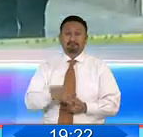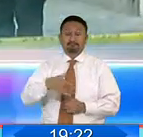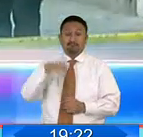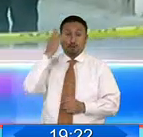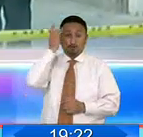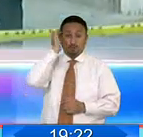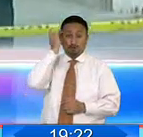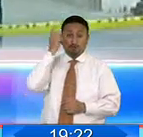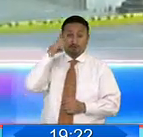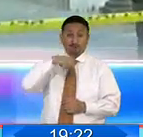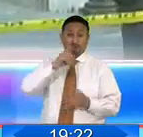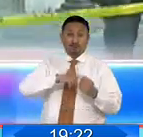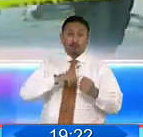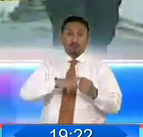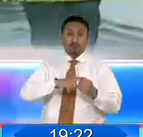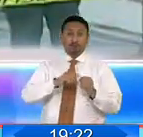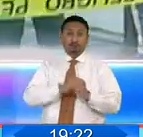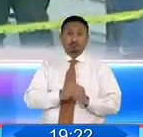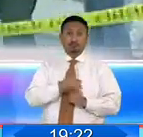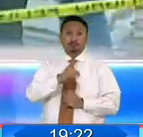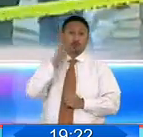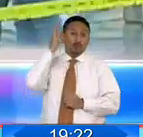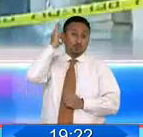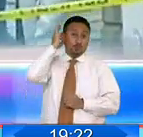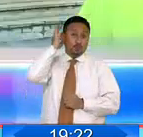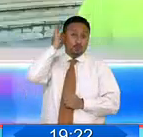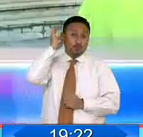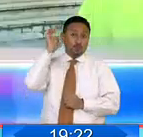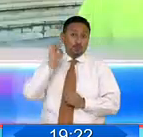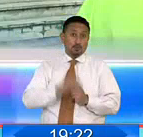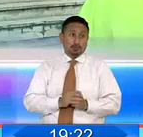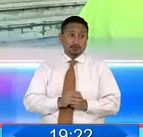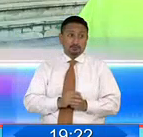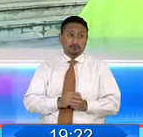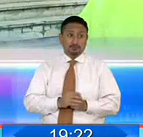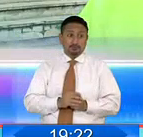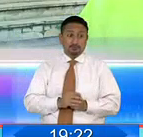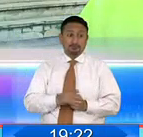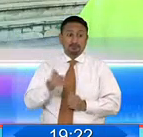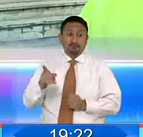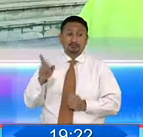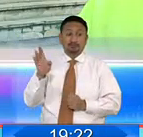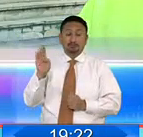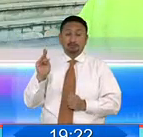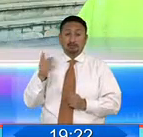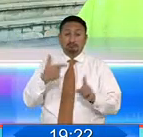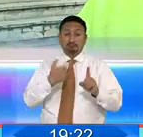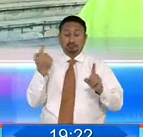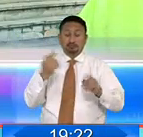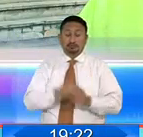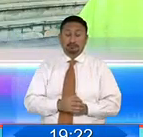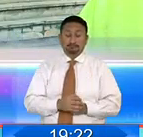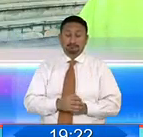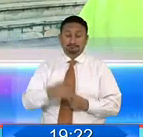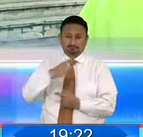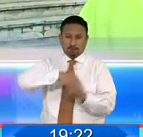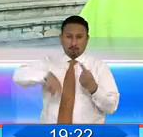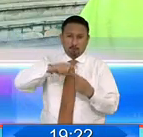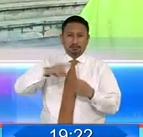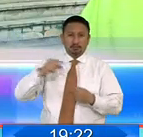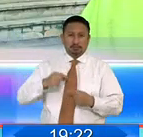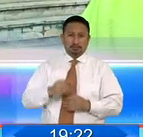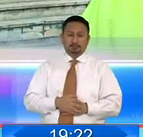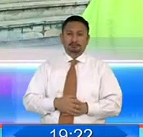en la capital por el asesinato de una mujer presuntamente a manos de su conviviente los detalles